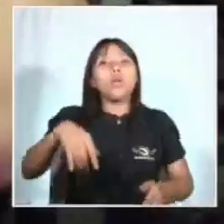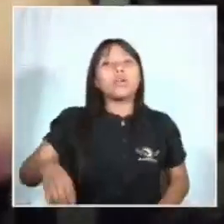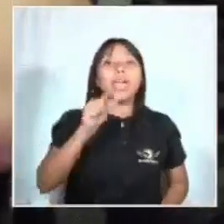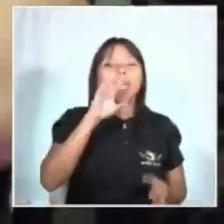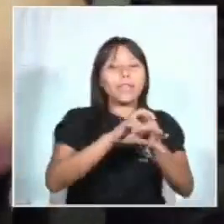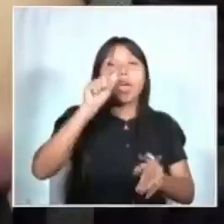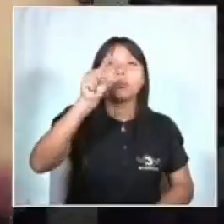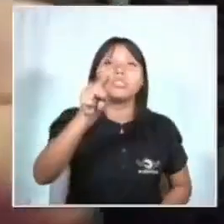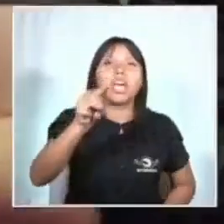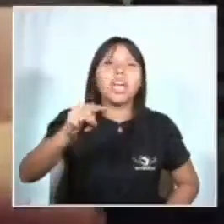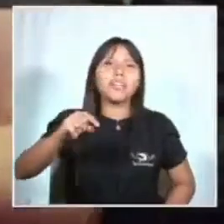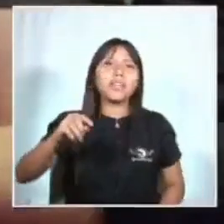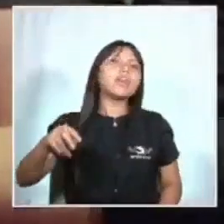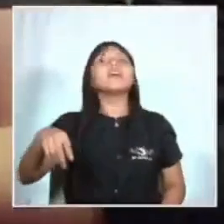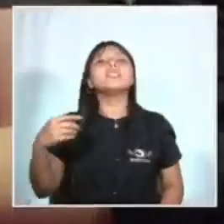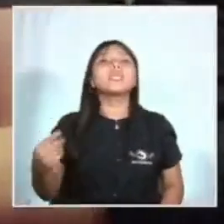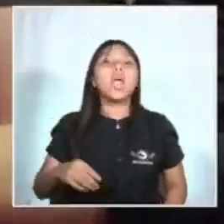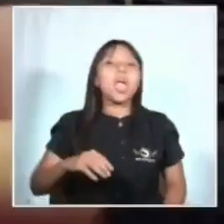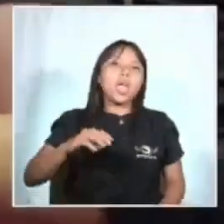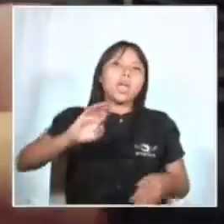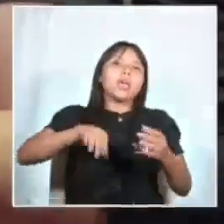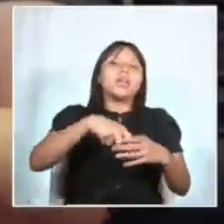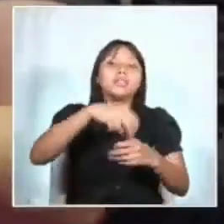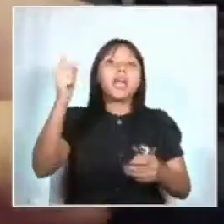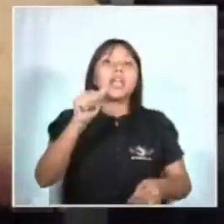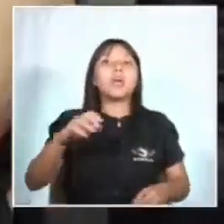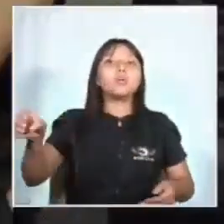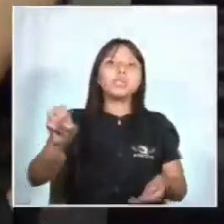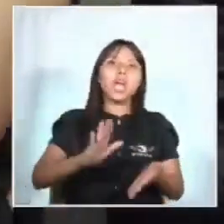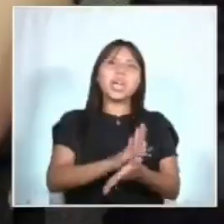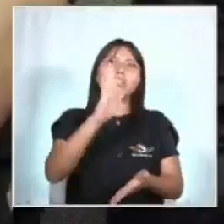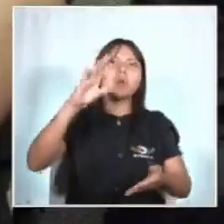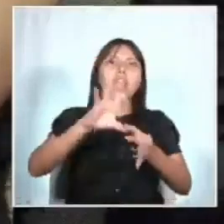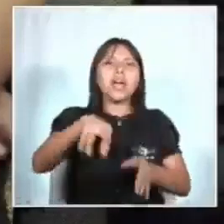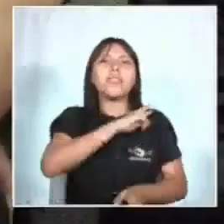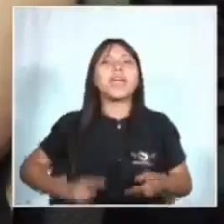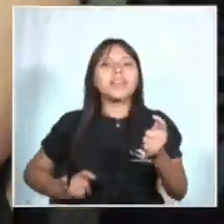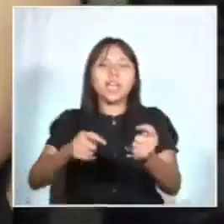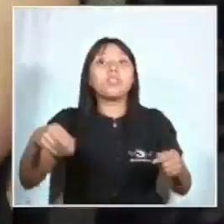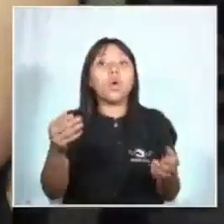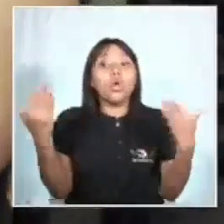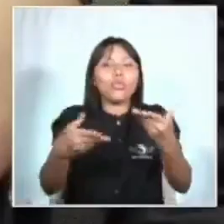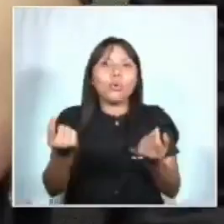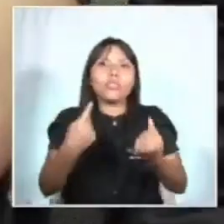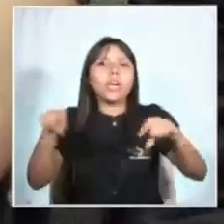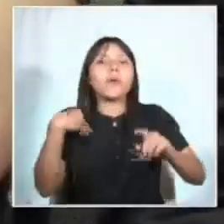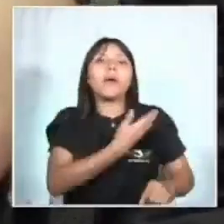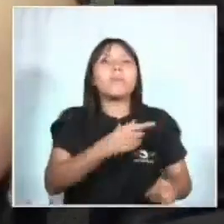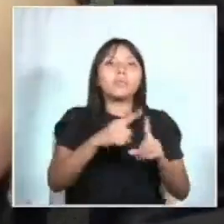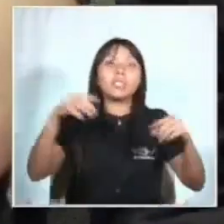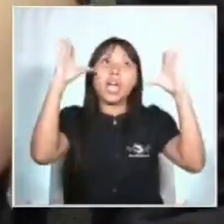dos sale una escuela de reino, donde vamos a educar a los